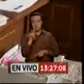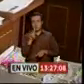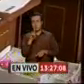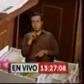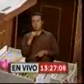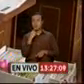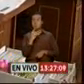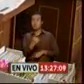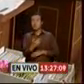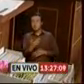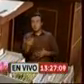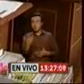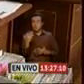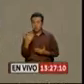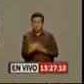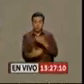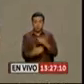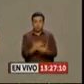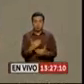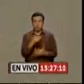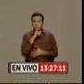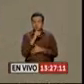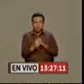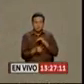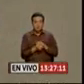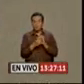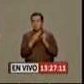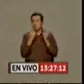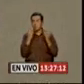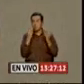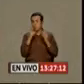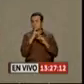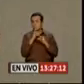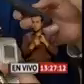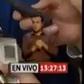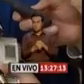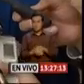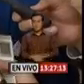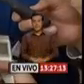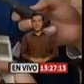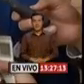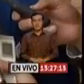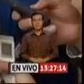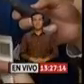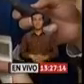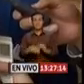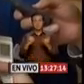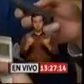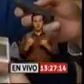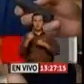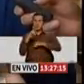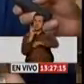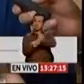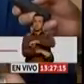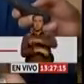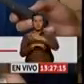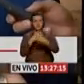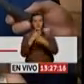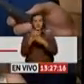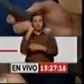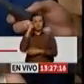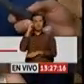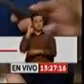indicaron que en este proceso se ha ocultado información escuchemos aquí hay responsabilidades penales del estado